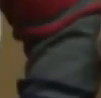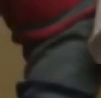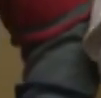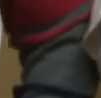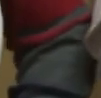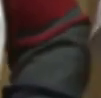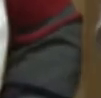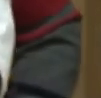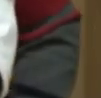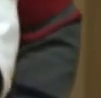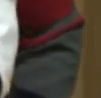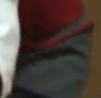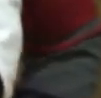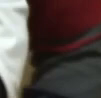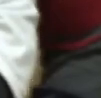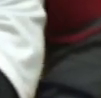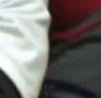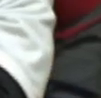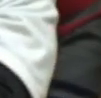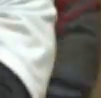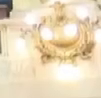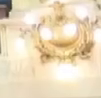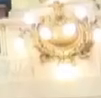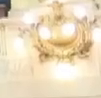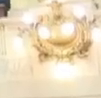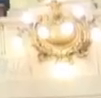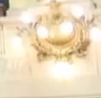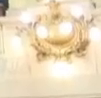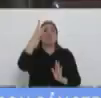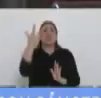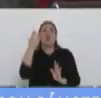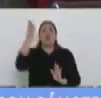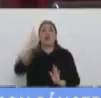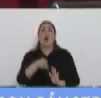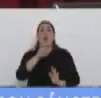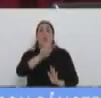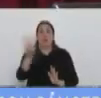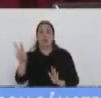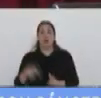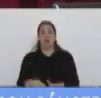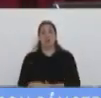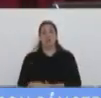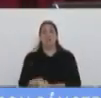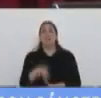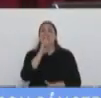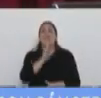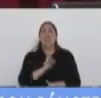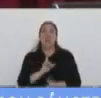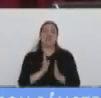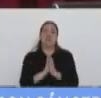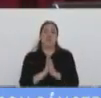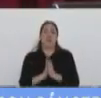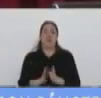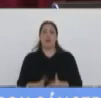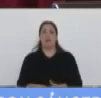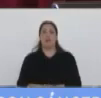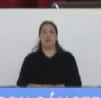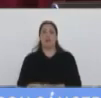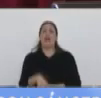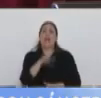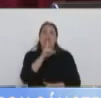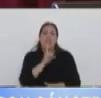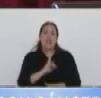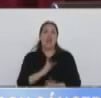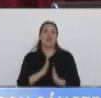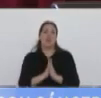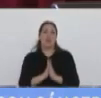progenitores que tengan que tomarlas, digamos, no que tengamos que muchas veces dejar aquellos, el trabajo o que tengamos que estar viendo